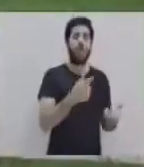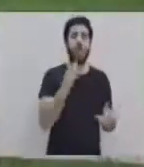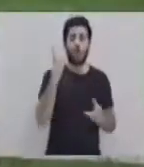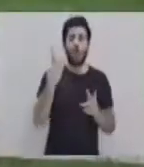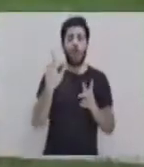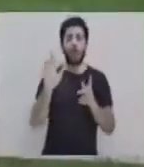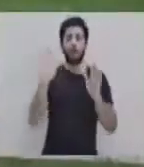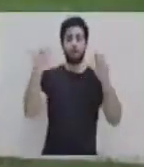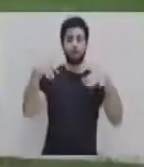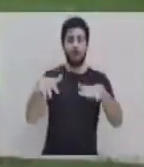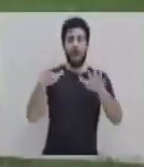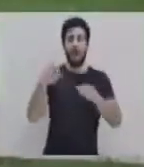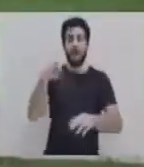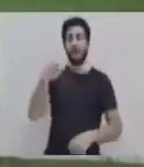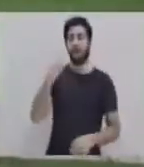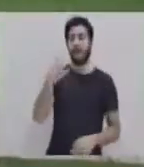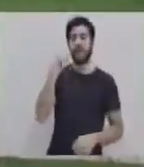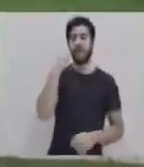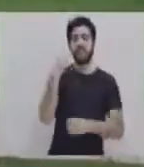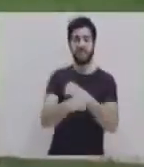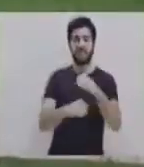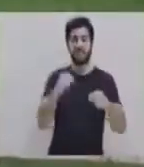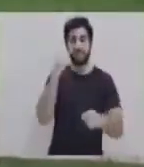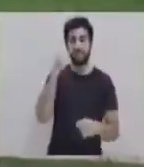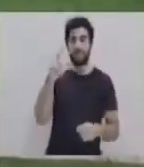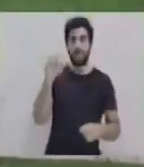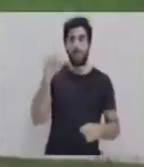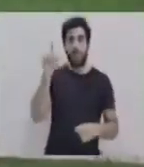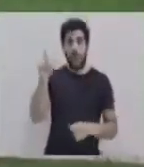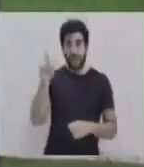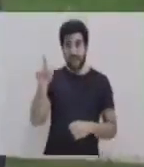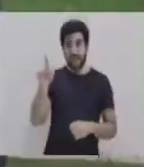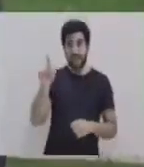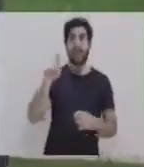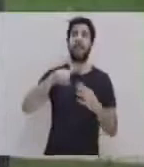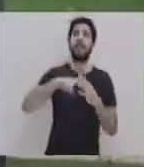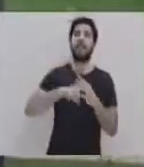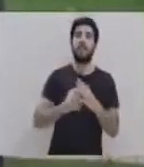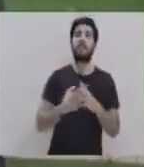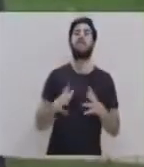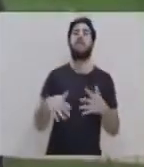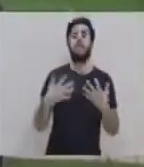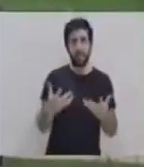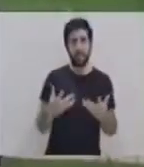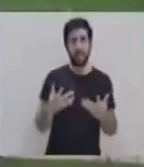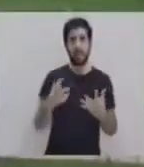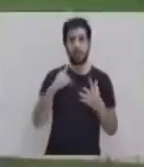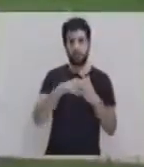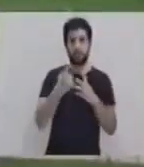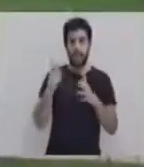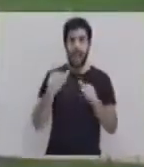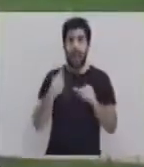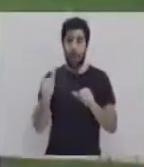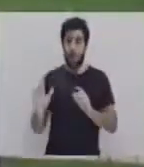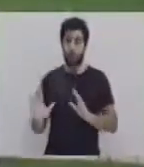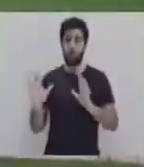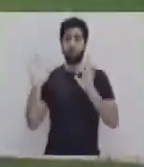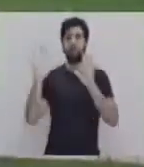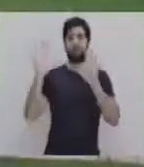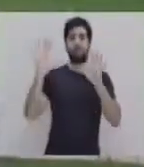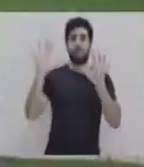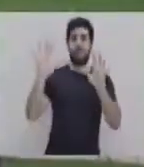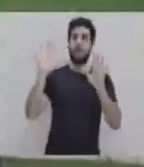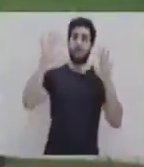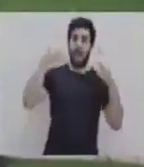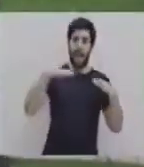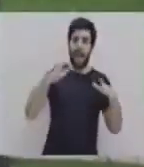Pacífico cuando las corrientes de aire, que se llaman corrientes alisias, van y transportan todo el agua desde